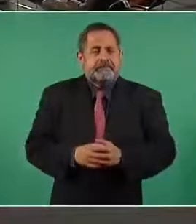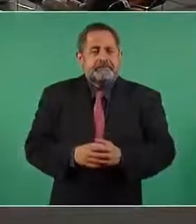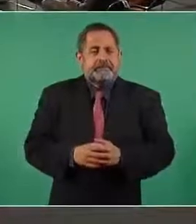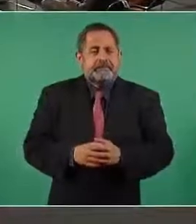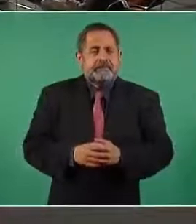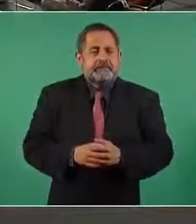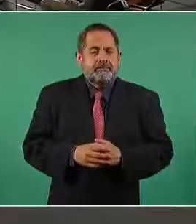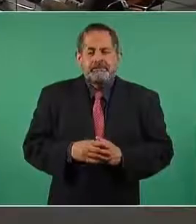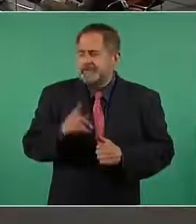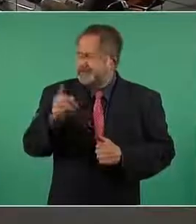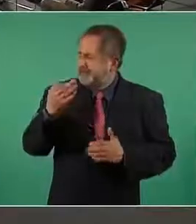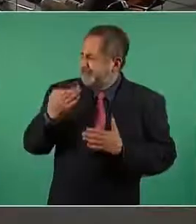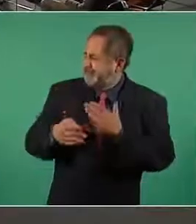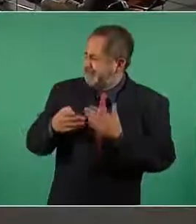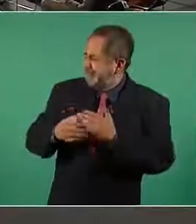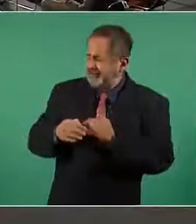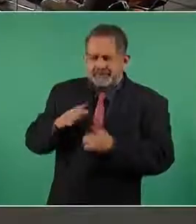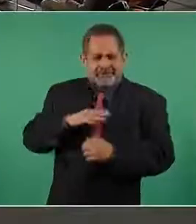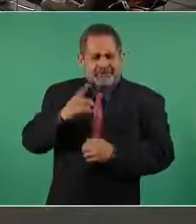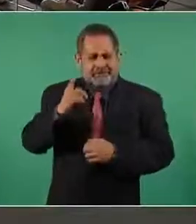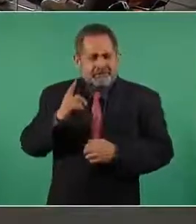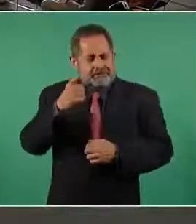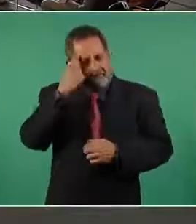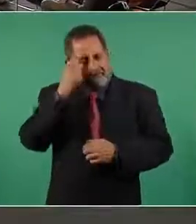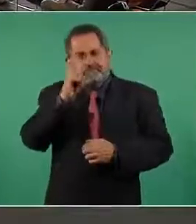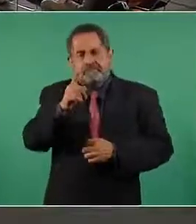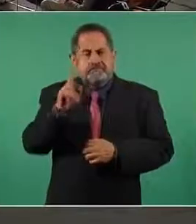nos falta, hay un plan